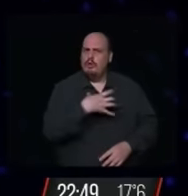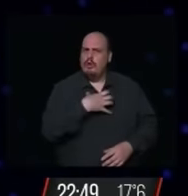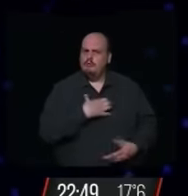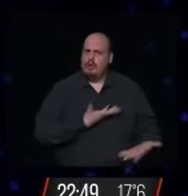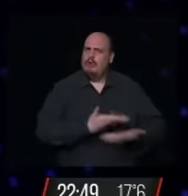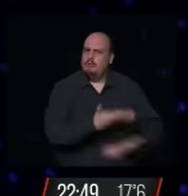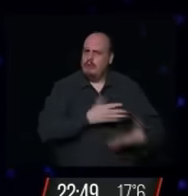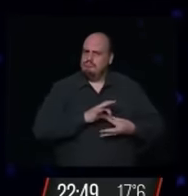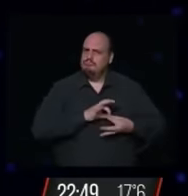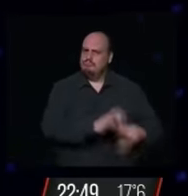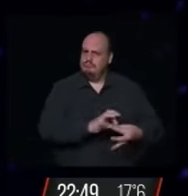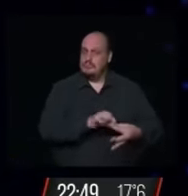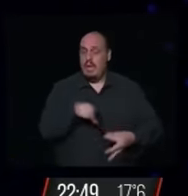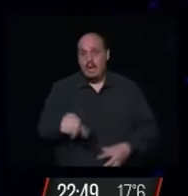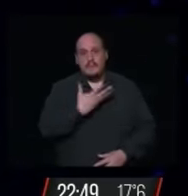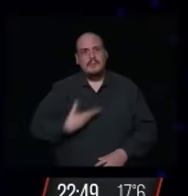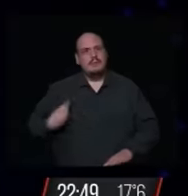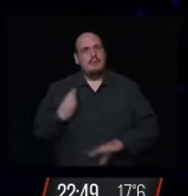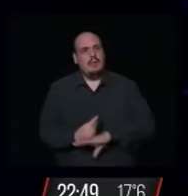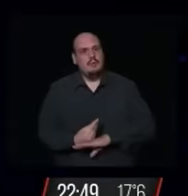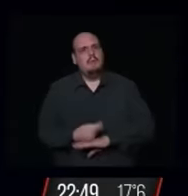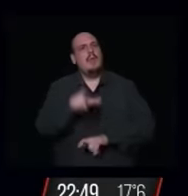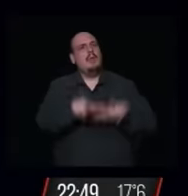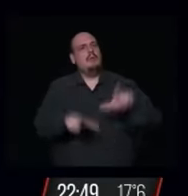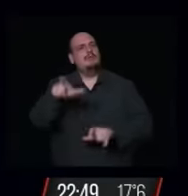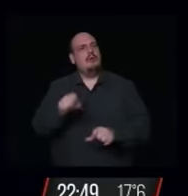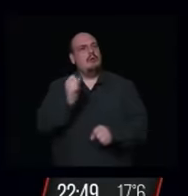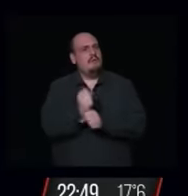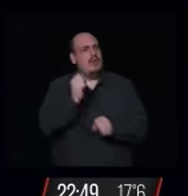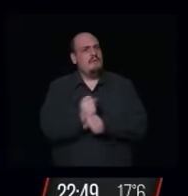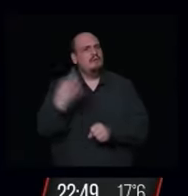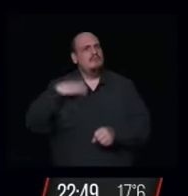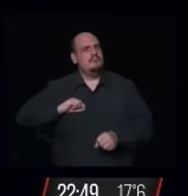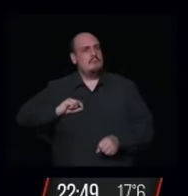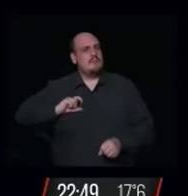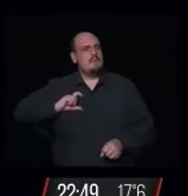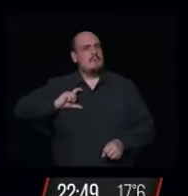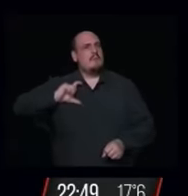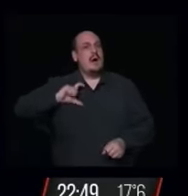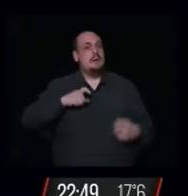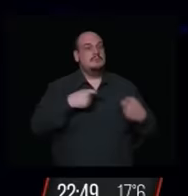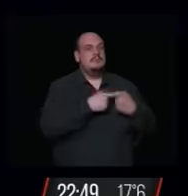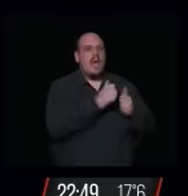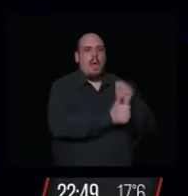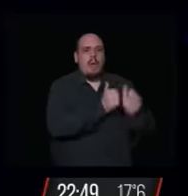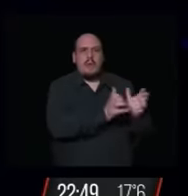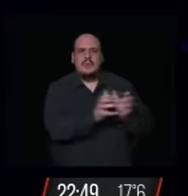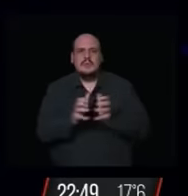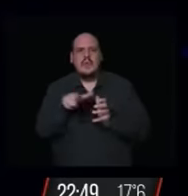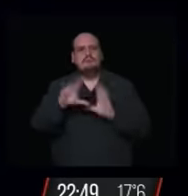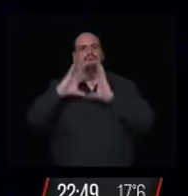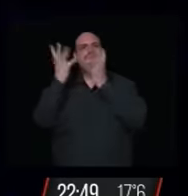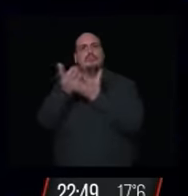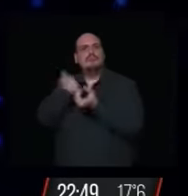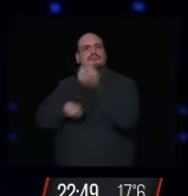confianza. Quiero ser presidente para que nuestros trabajadores recuperen ingreso, para que nuestras pymes ganen mercado en el mundo.